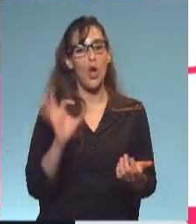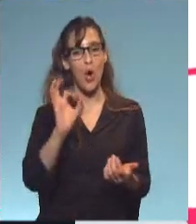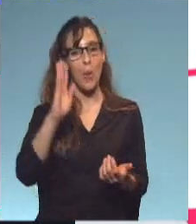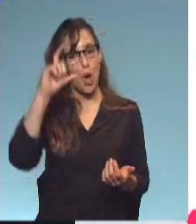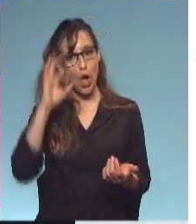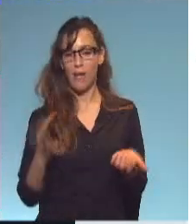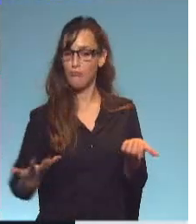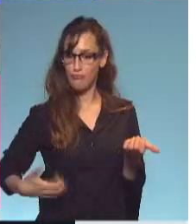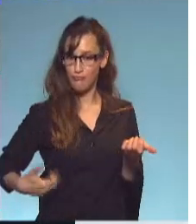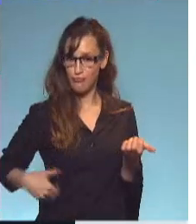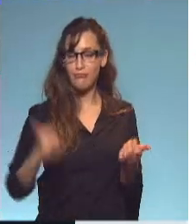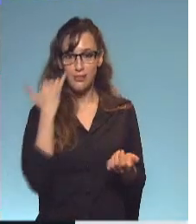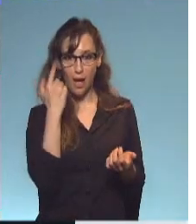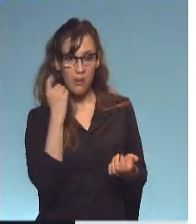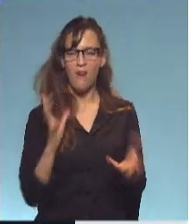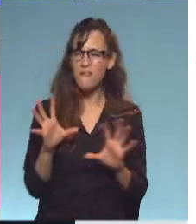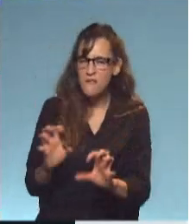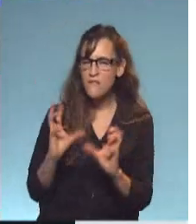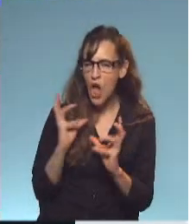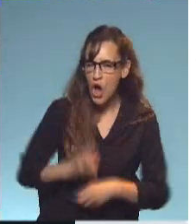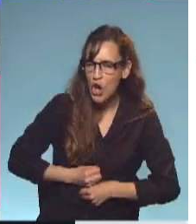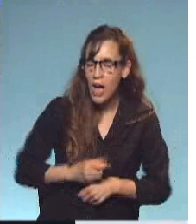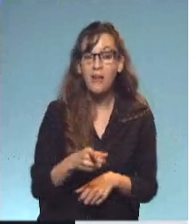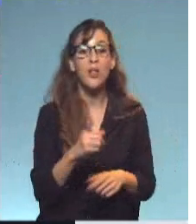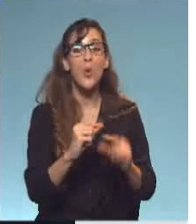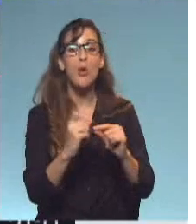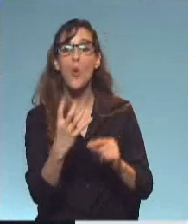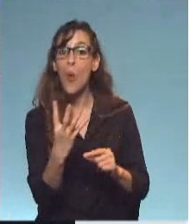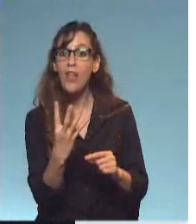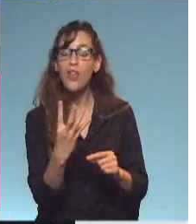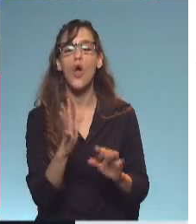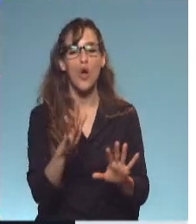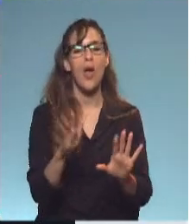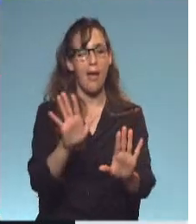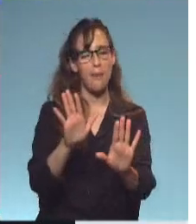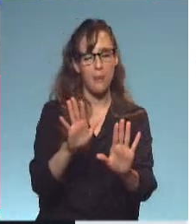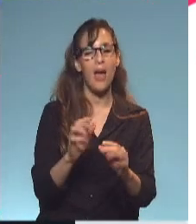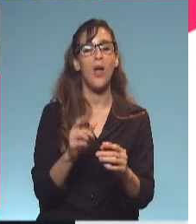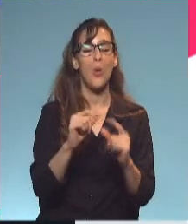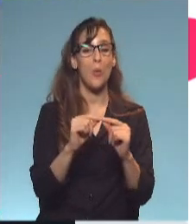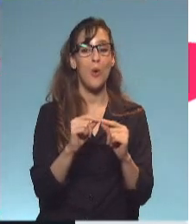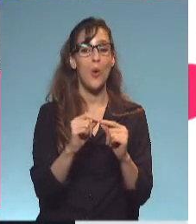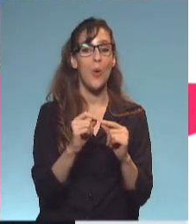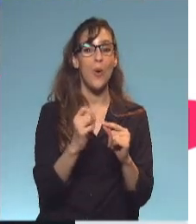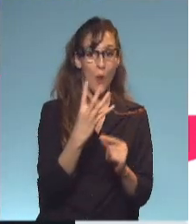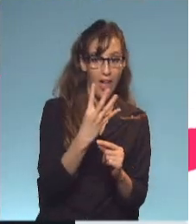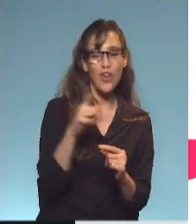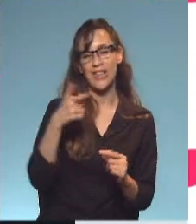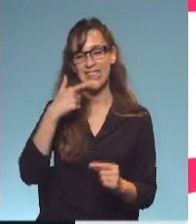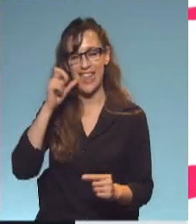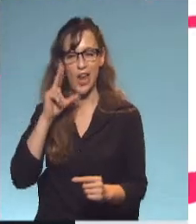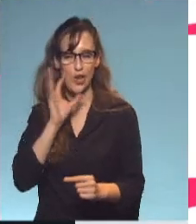que acaba de... ¡La 4! ¡Me da bronca! ¡La 4! La 4 es así. Yo dije, háganla más específica, pero Sergio muy correctamente